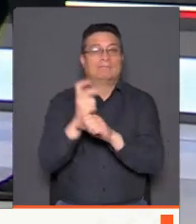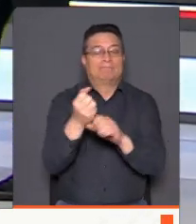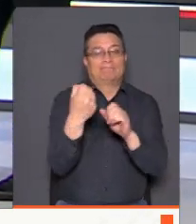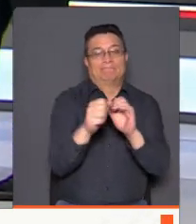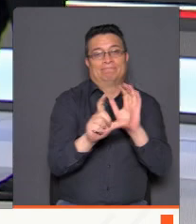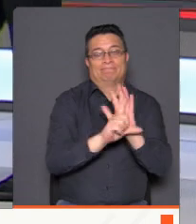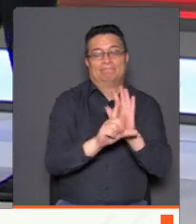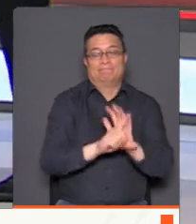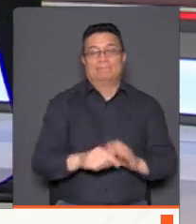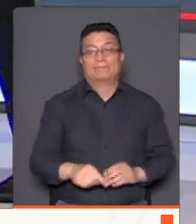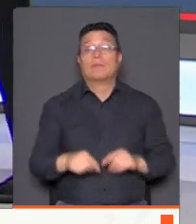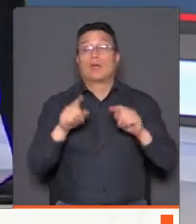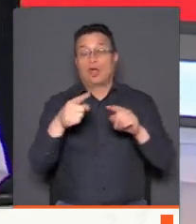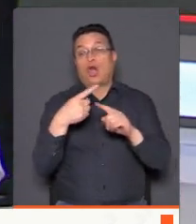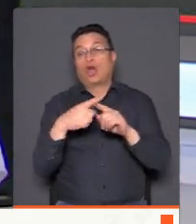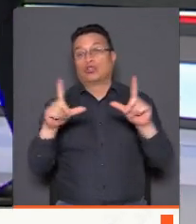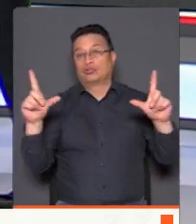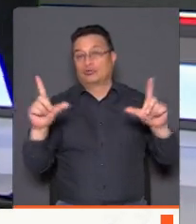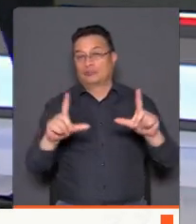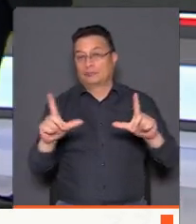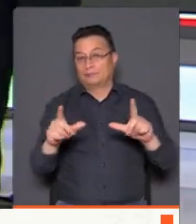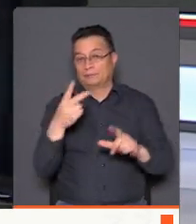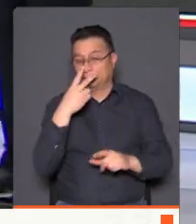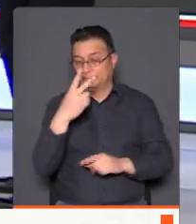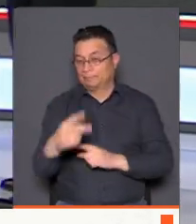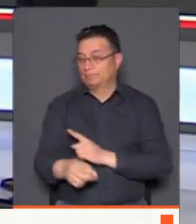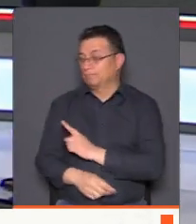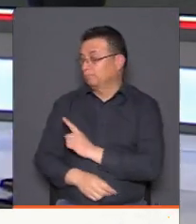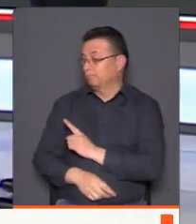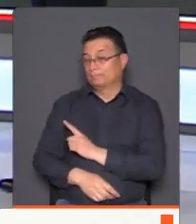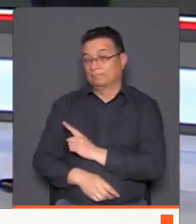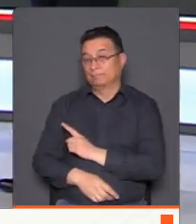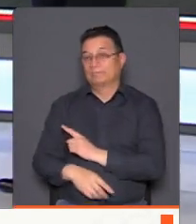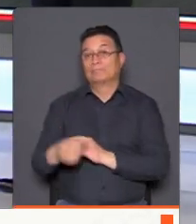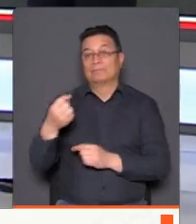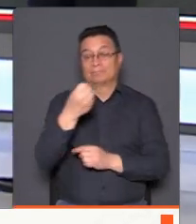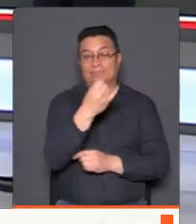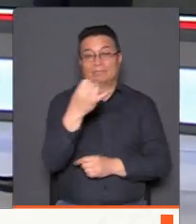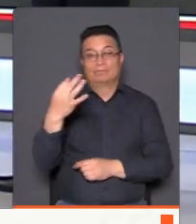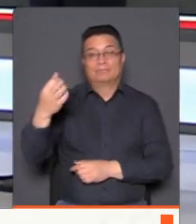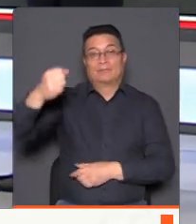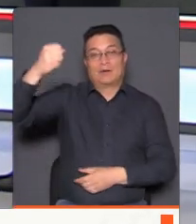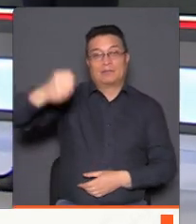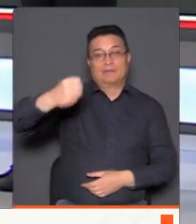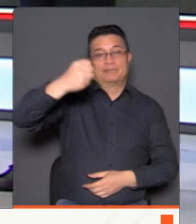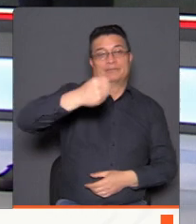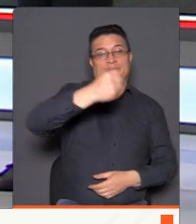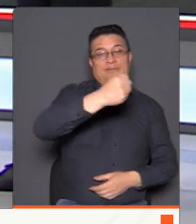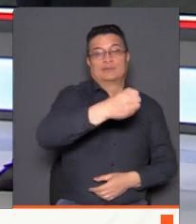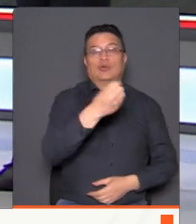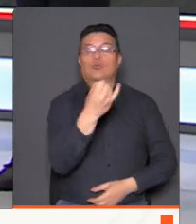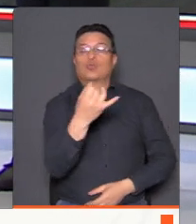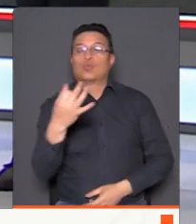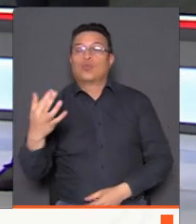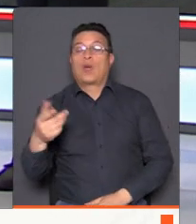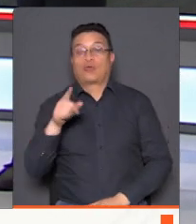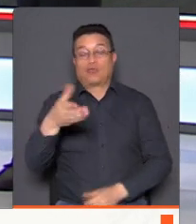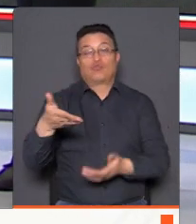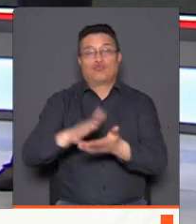quiero compartir con usted, general, y también con nuestros televidentes, que tiene que ver con los homicidios, ¿no? Que también tienen una